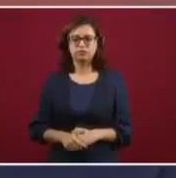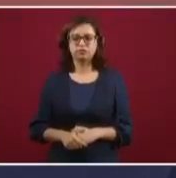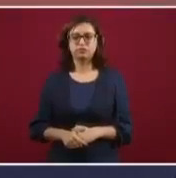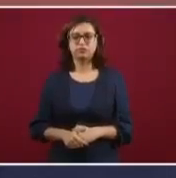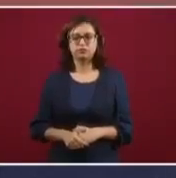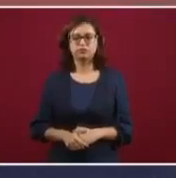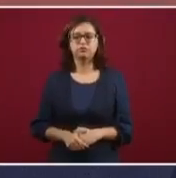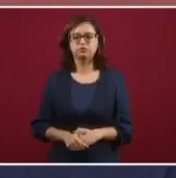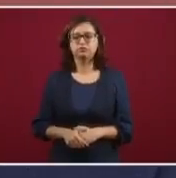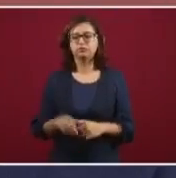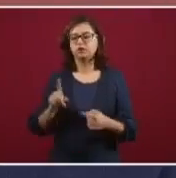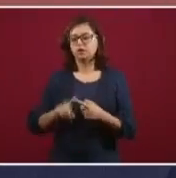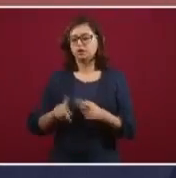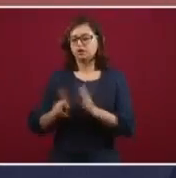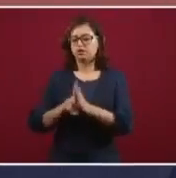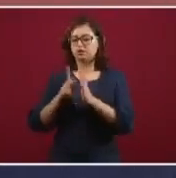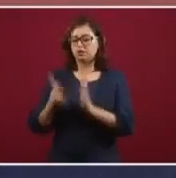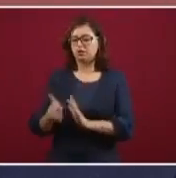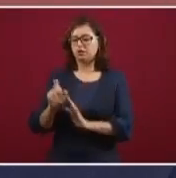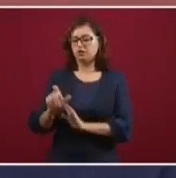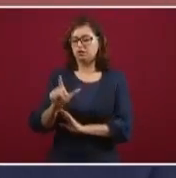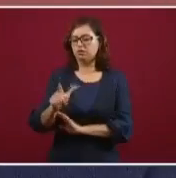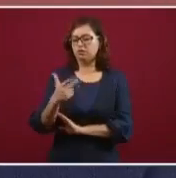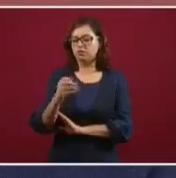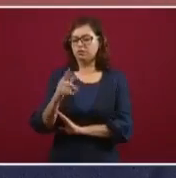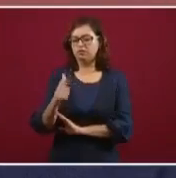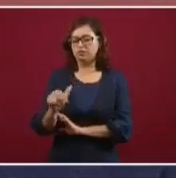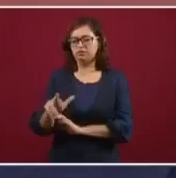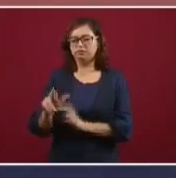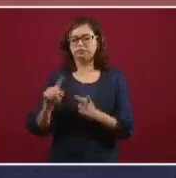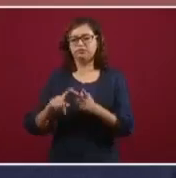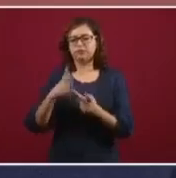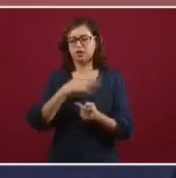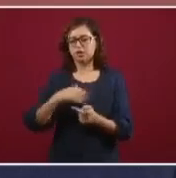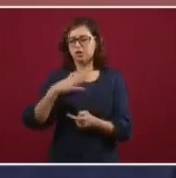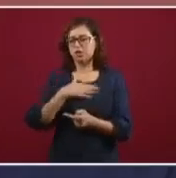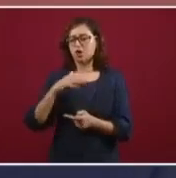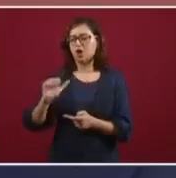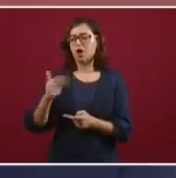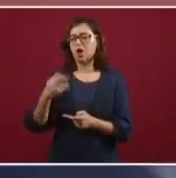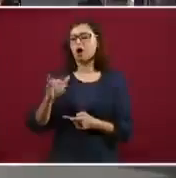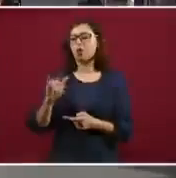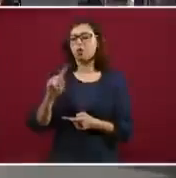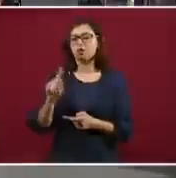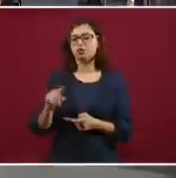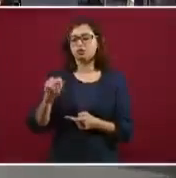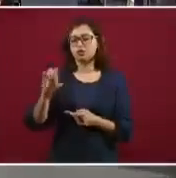el diario El Hogar, El Hijo del Abuesote, Regeneración,